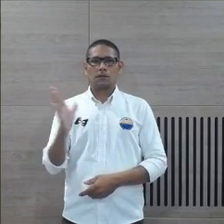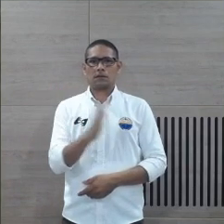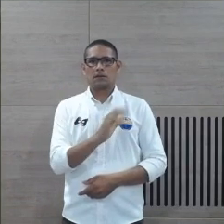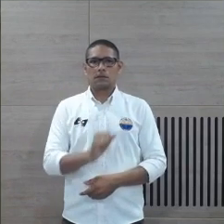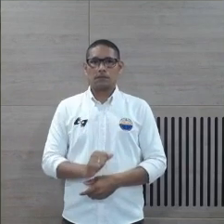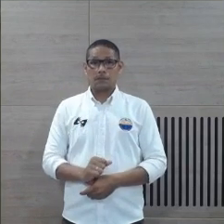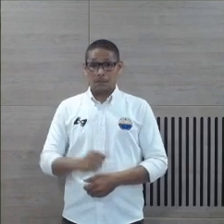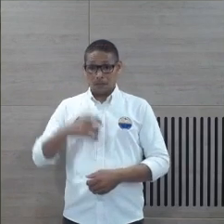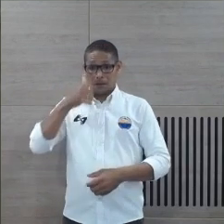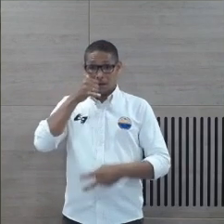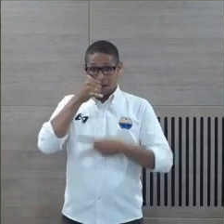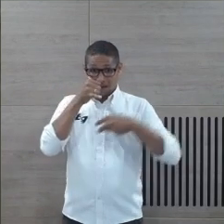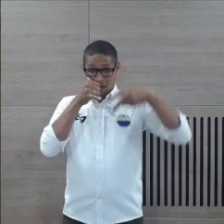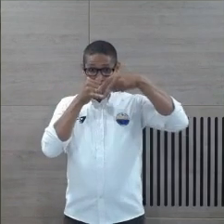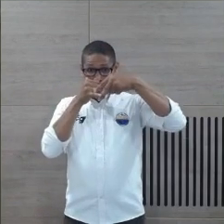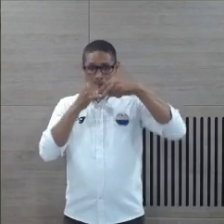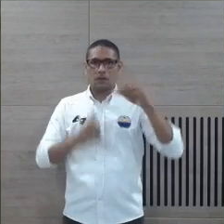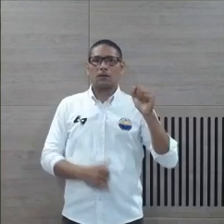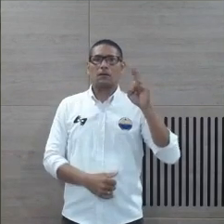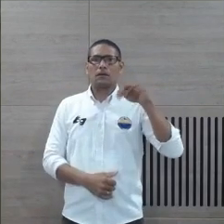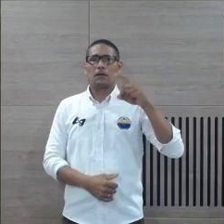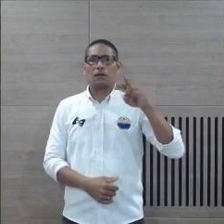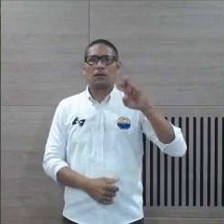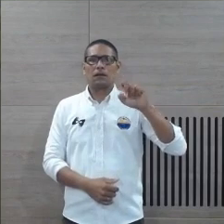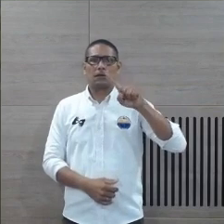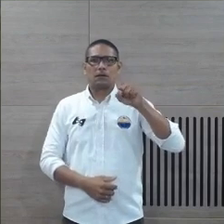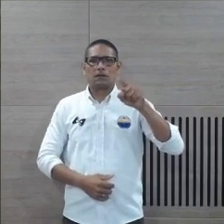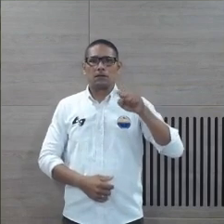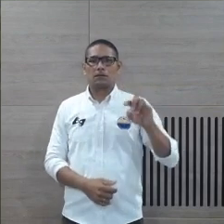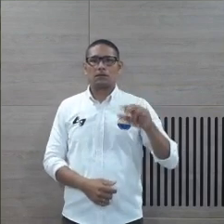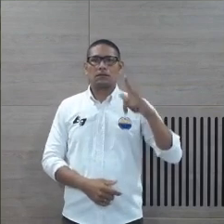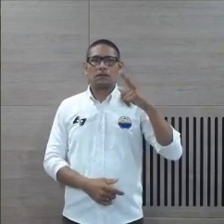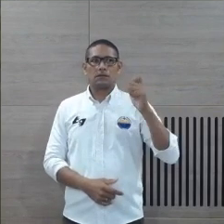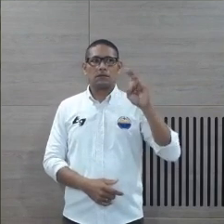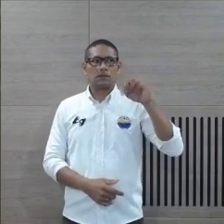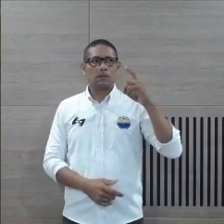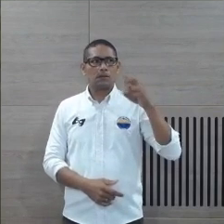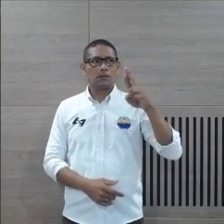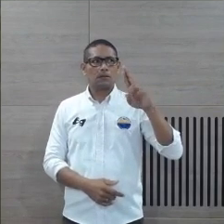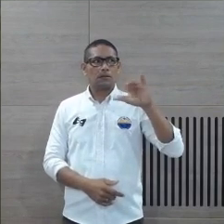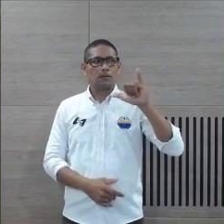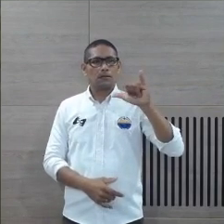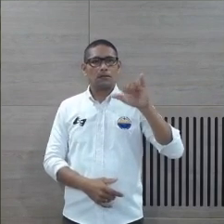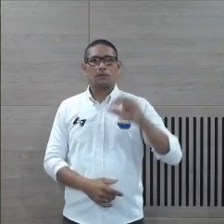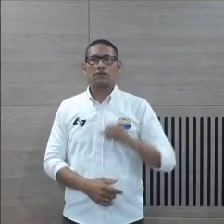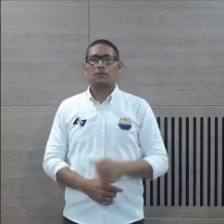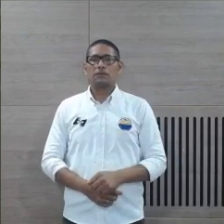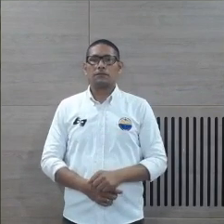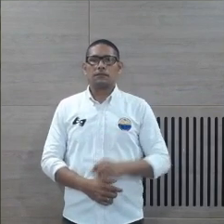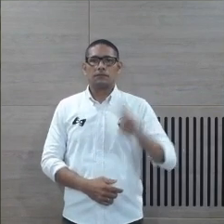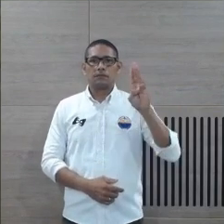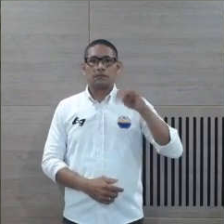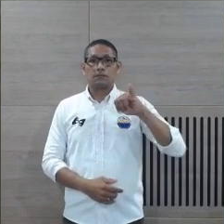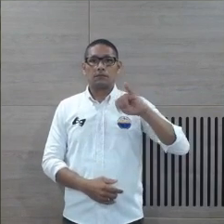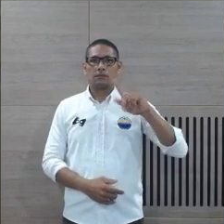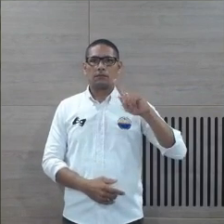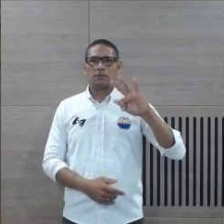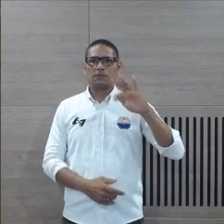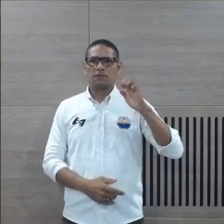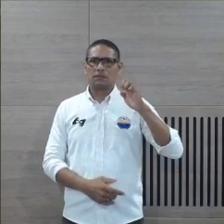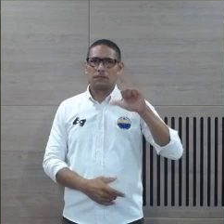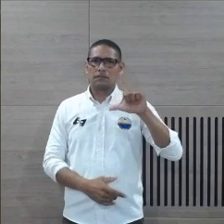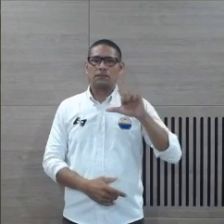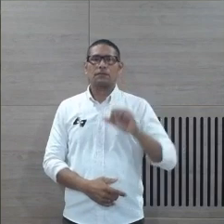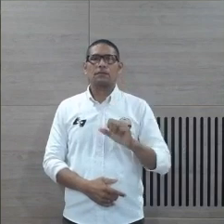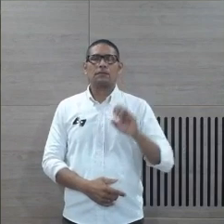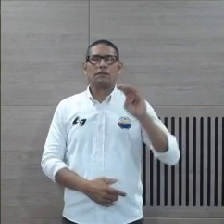Kendri Joana Soto Márquez. Michelle Bedoya Sánchez. María Isabel Maestre Corso. Dunay Vanessa